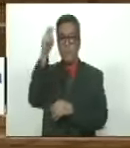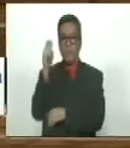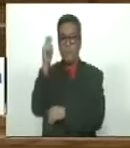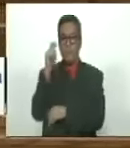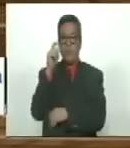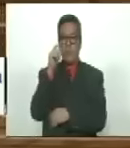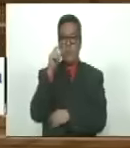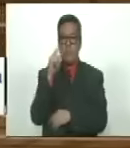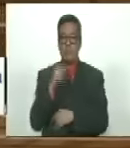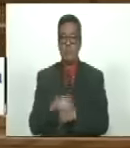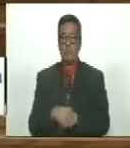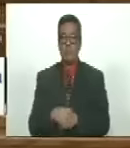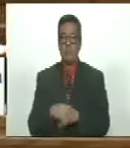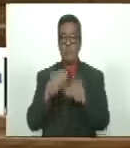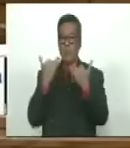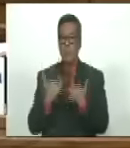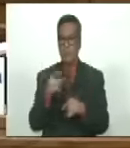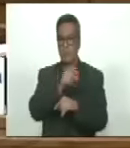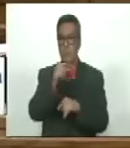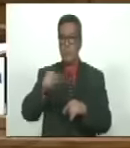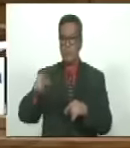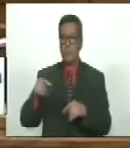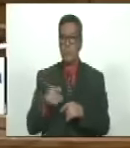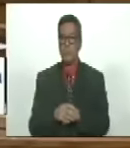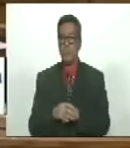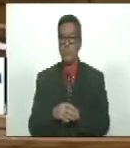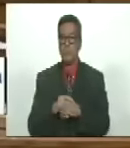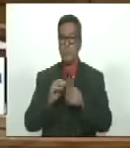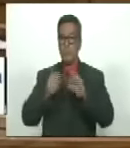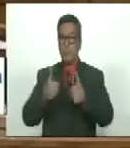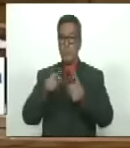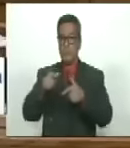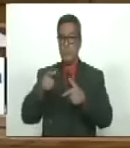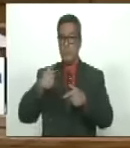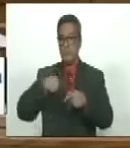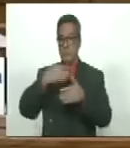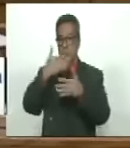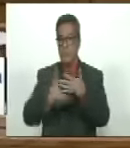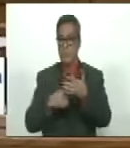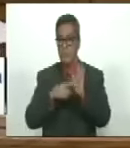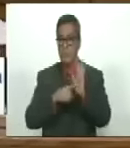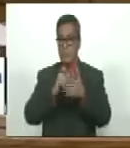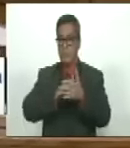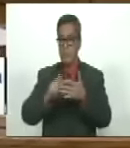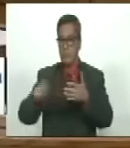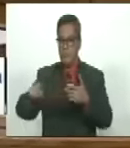Diputado. Bueno, ya la gente calentó motores, pues, y tiene propuestas concretas para